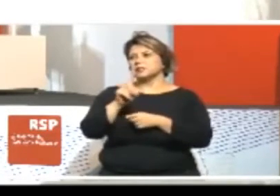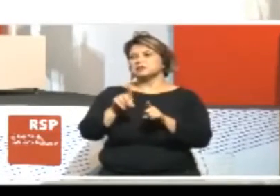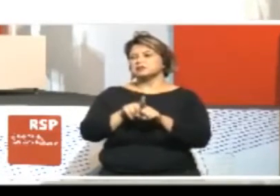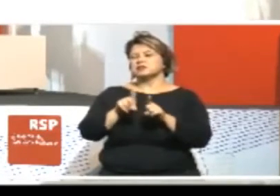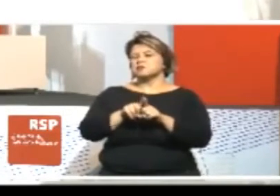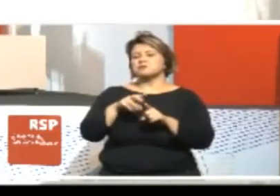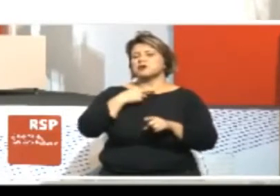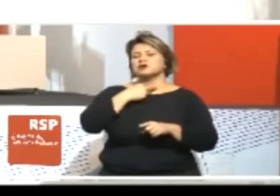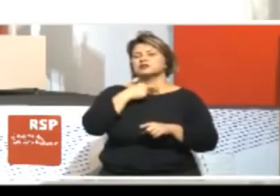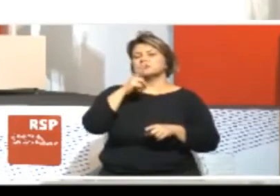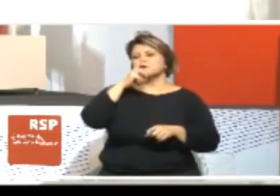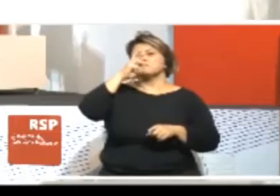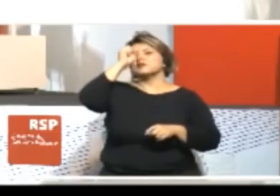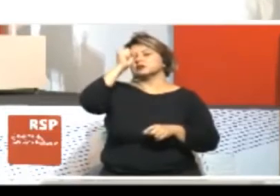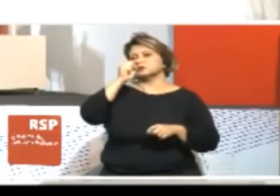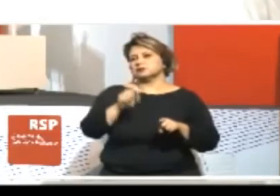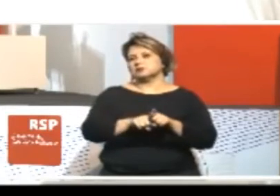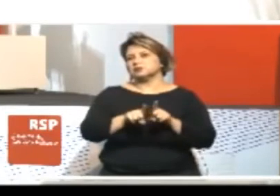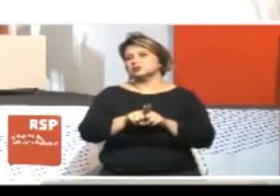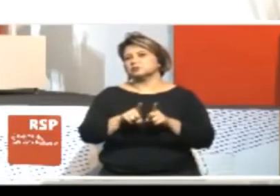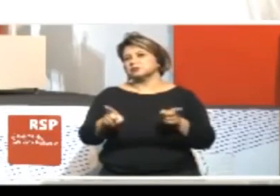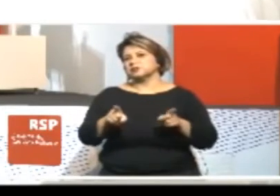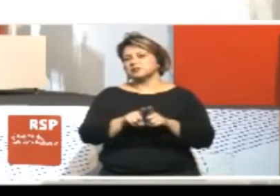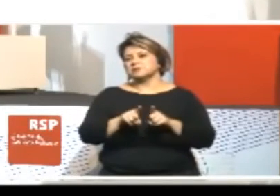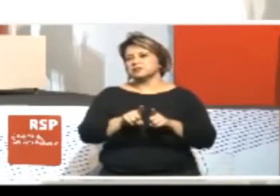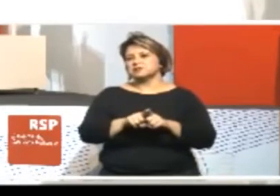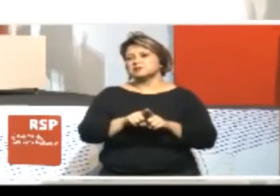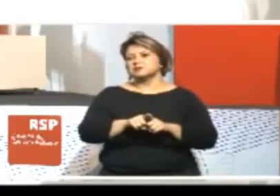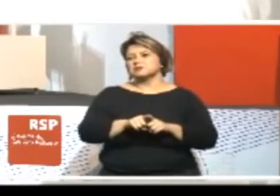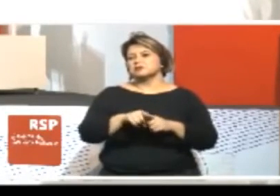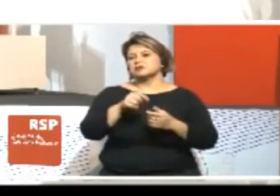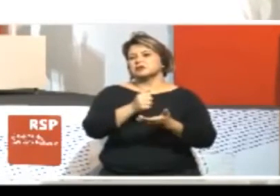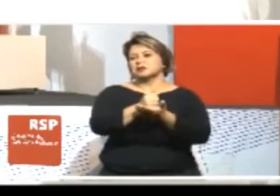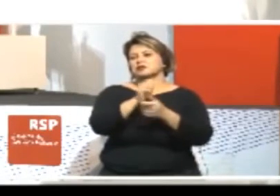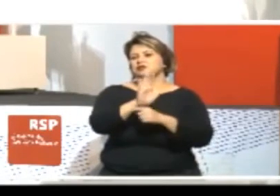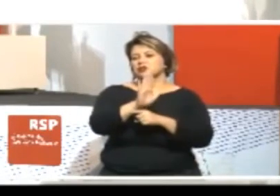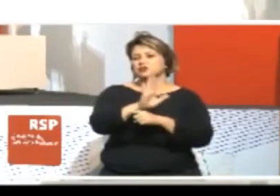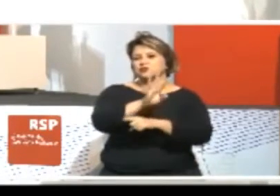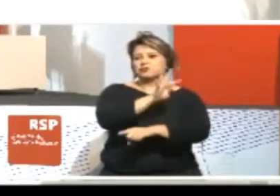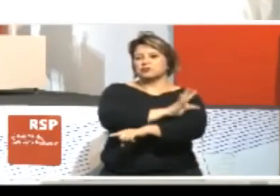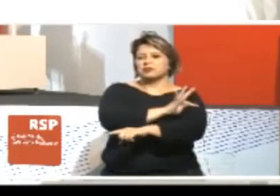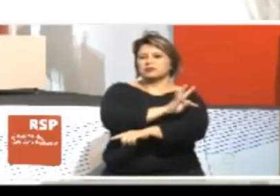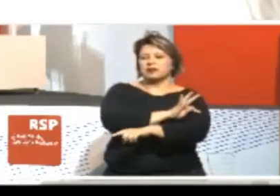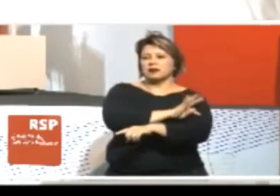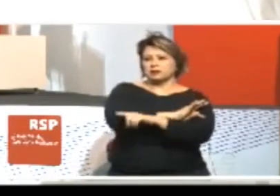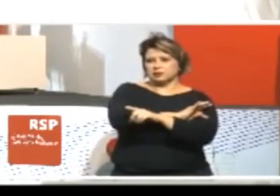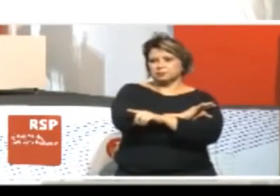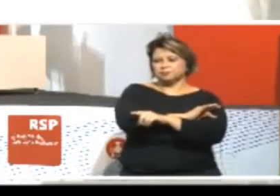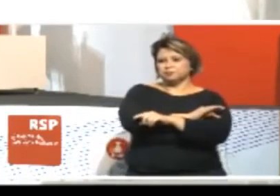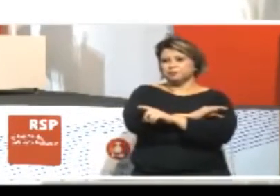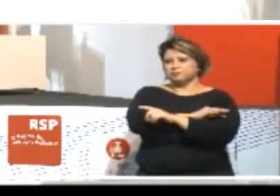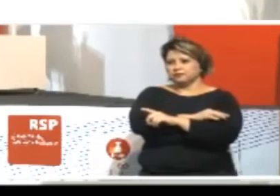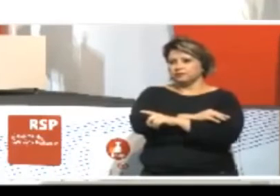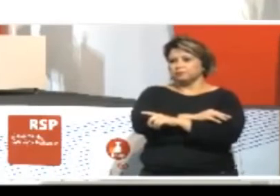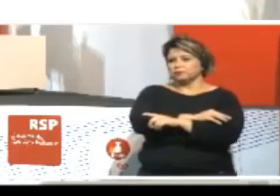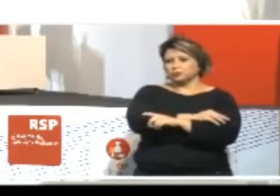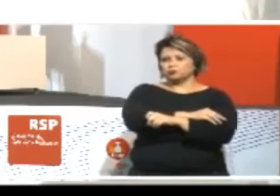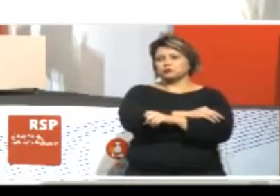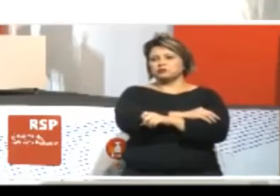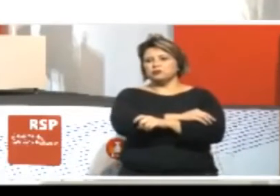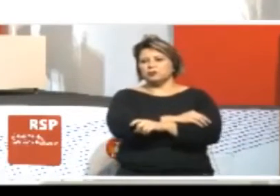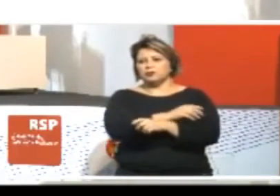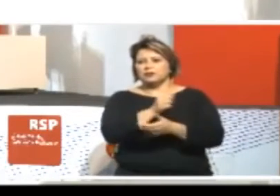un intervencionismo en términos de ayuda técnica, un intervencionismo en términos de consejería, pero no